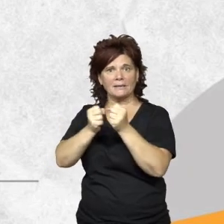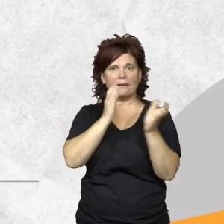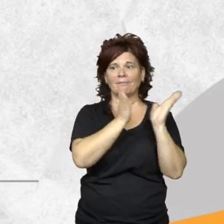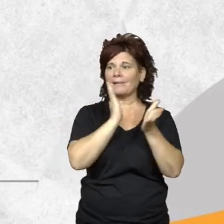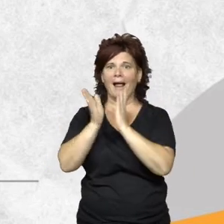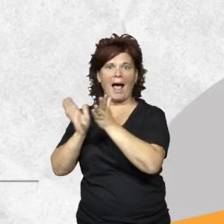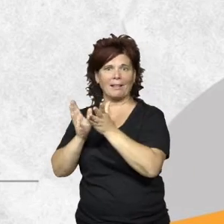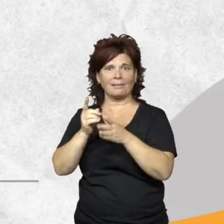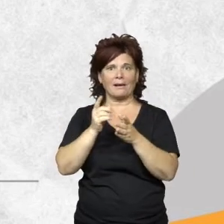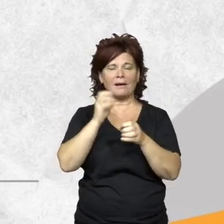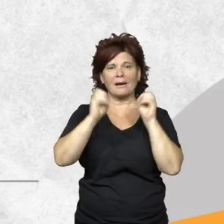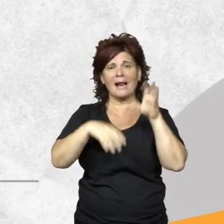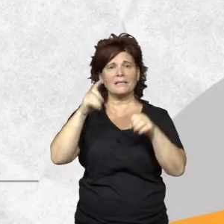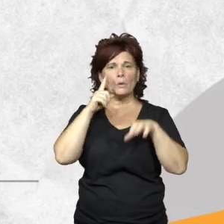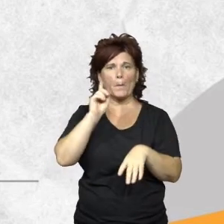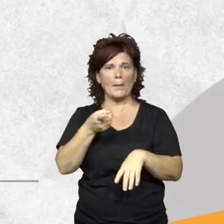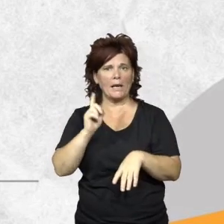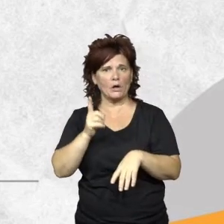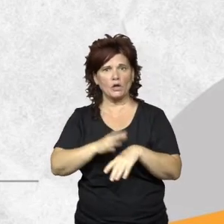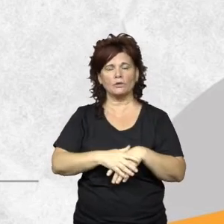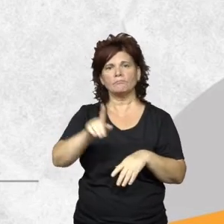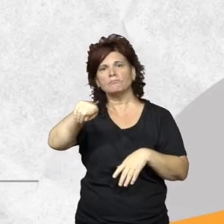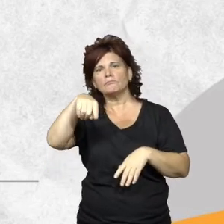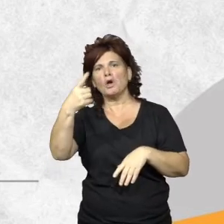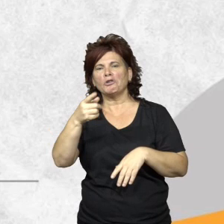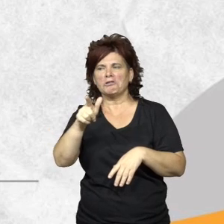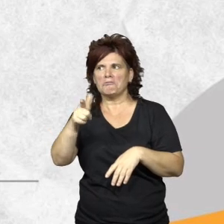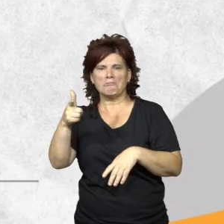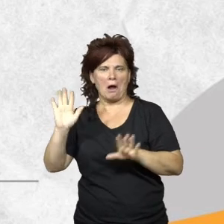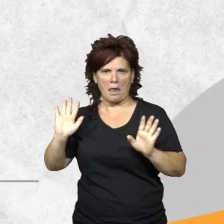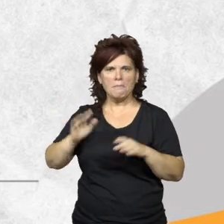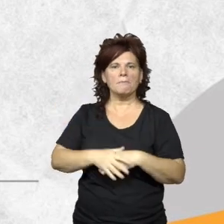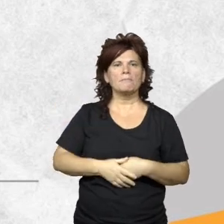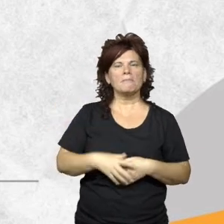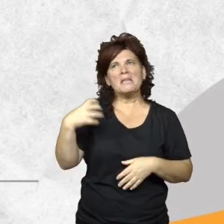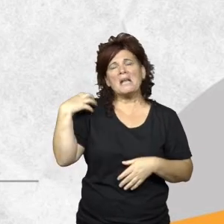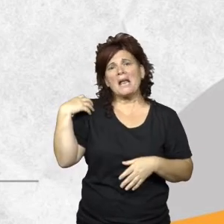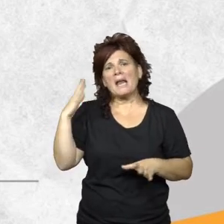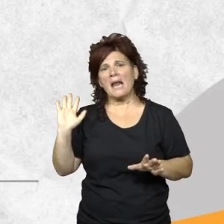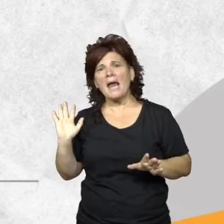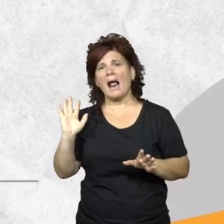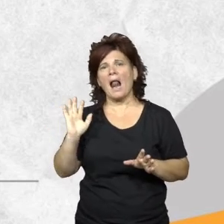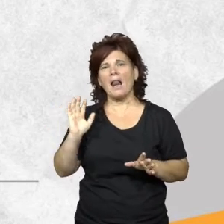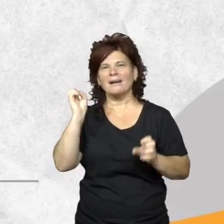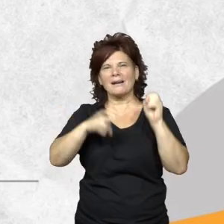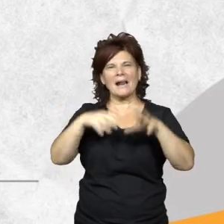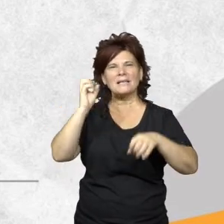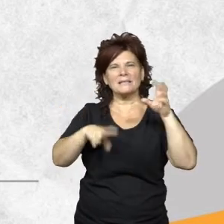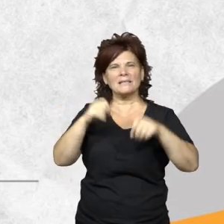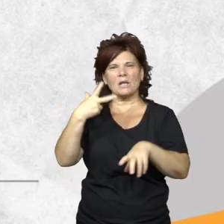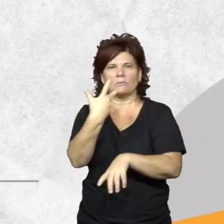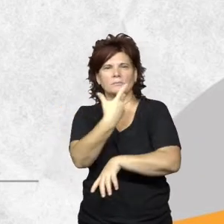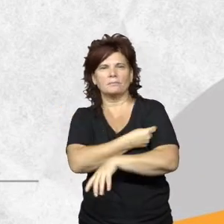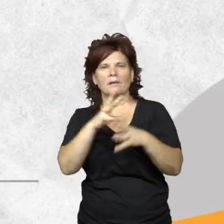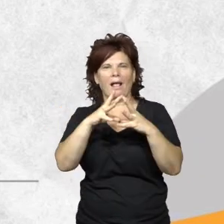peligrosos, horno de incineración. No tenemos autoclave en Río Grande, pero por lo general los patológicos a veces lo saben tratar